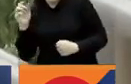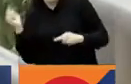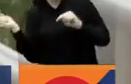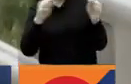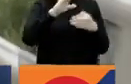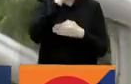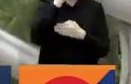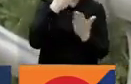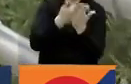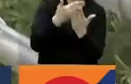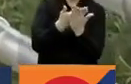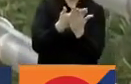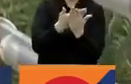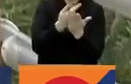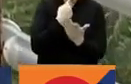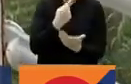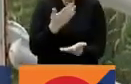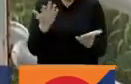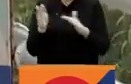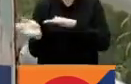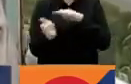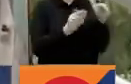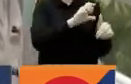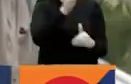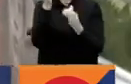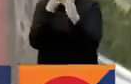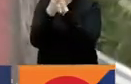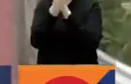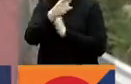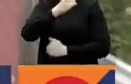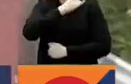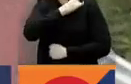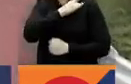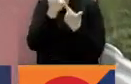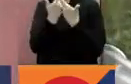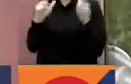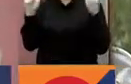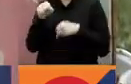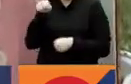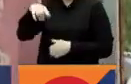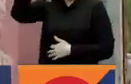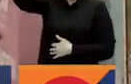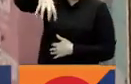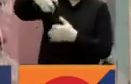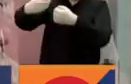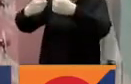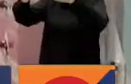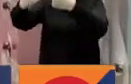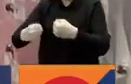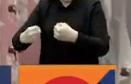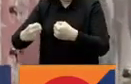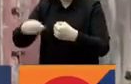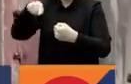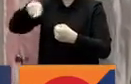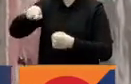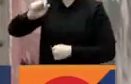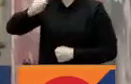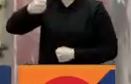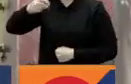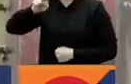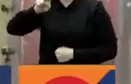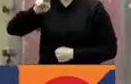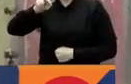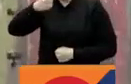en Colombia. Por otro lado, les cuento que en la Universidad Libre, donde se está llevando a cabo el 13º Congreso Internacional de Derecho, hoy contará